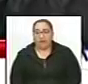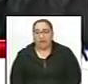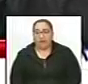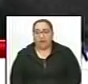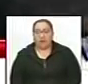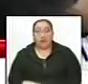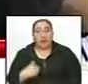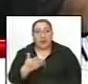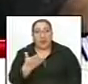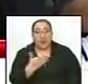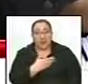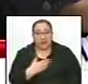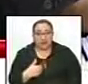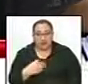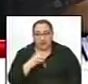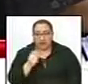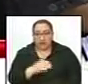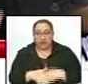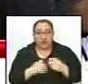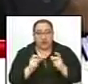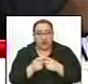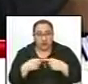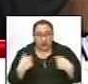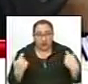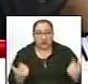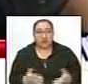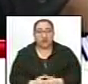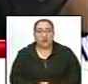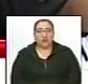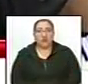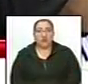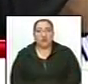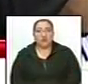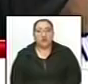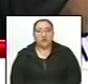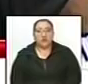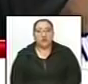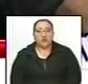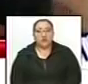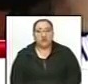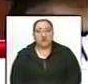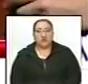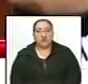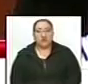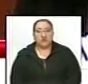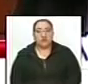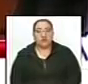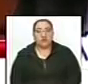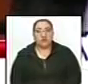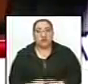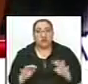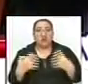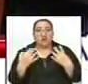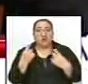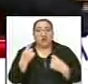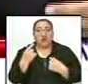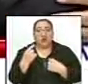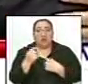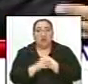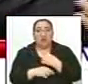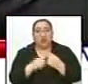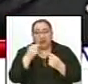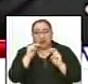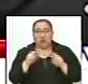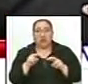Lo que voy a pedir, presidente, y creo que acá están todos los congresistas de las diferentes bancadas, acá nos está viendo el país. Este mismo modus